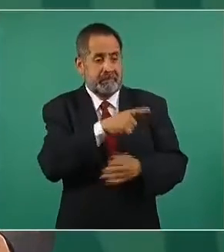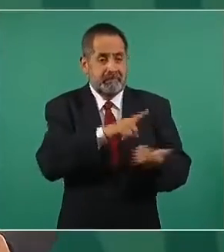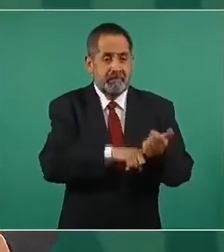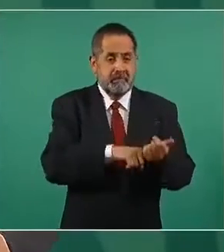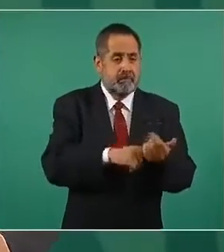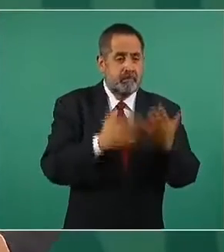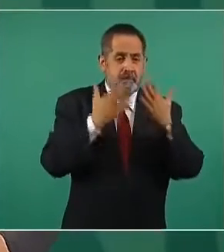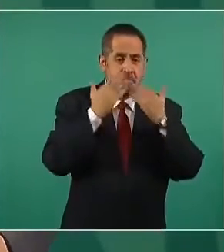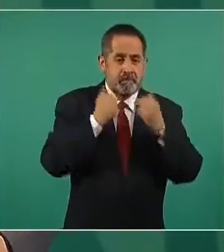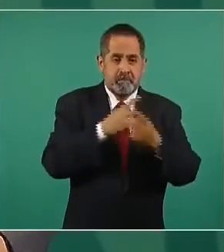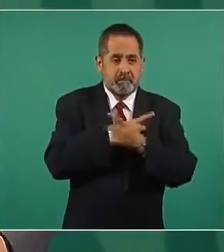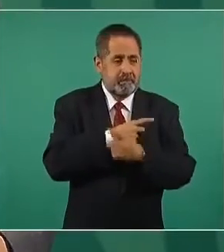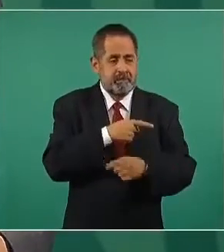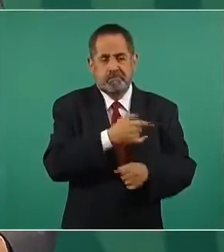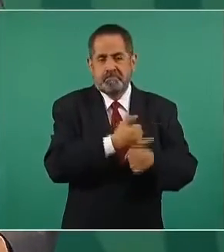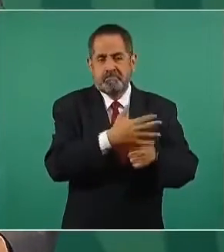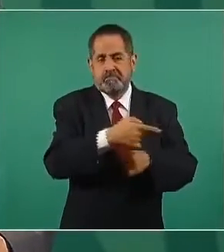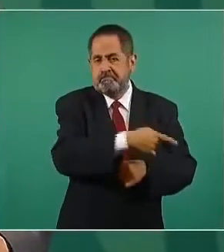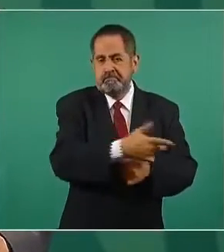Con esto.